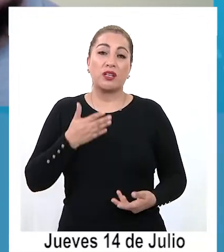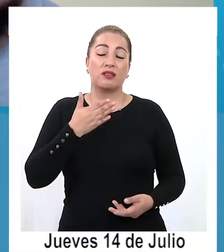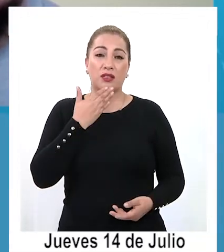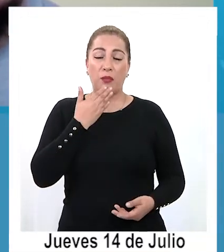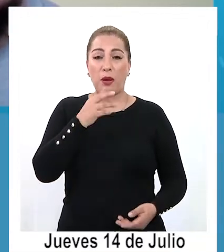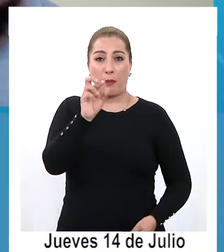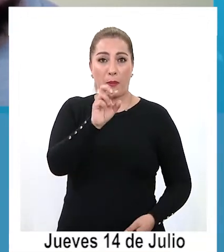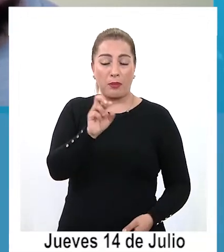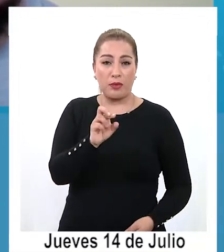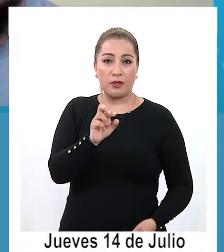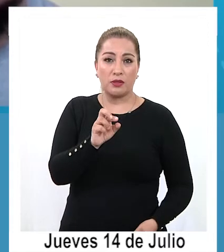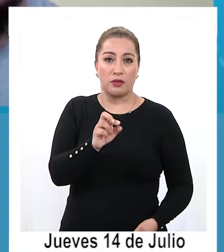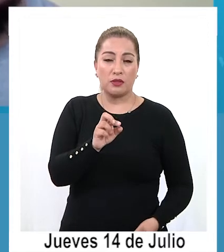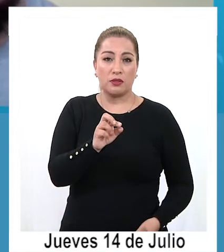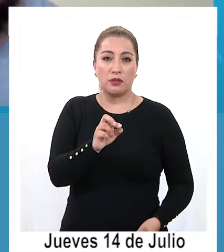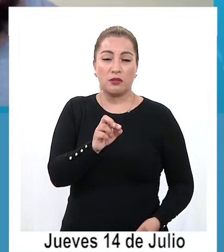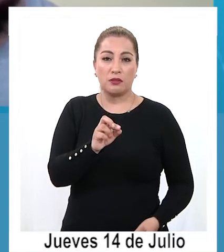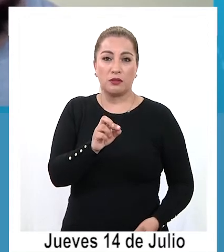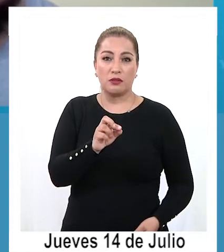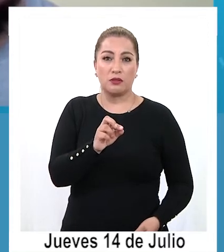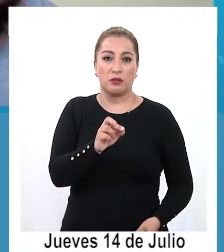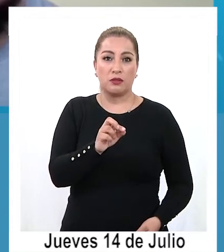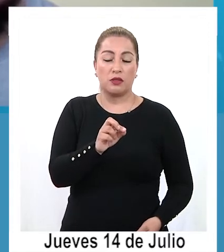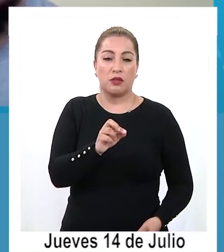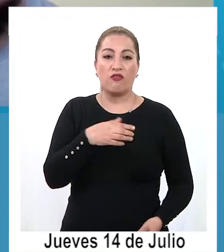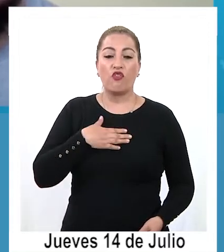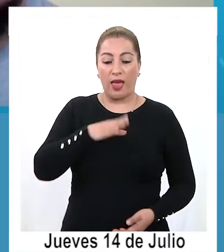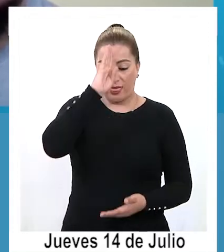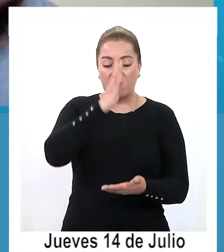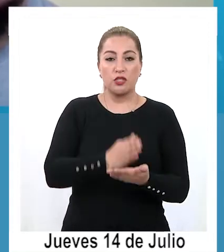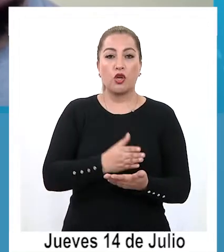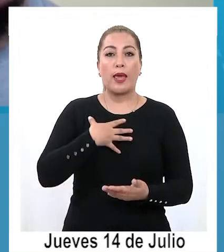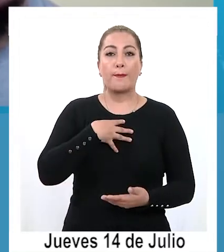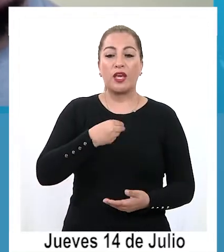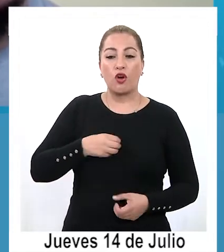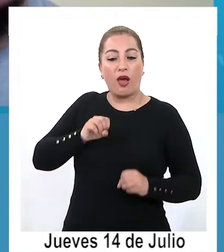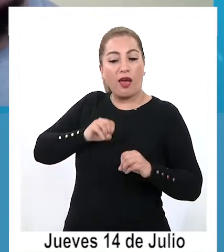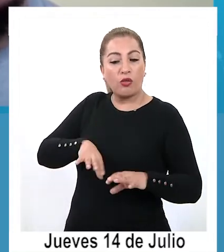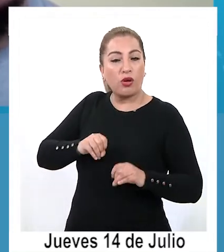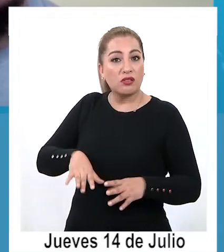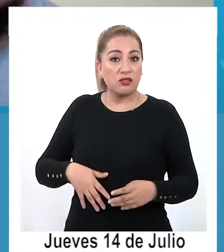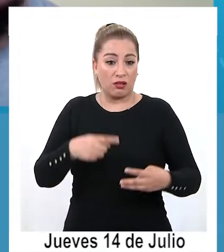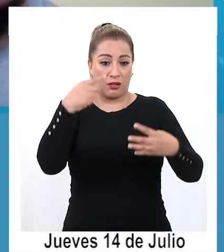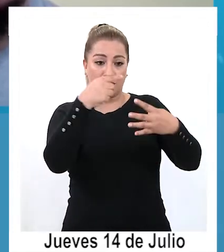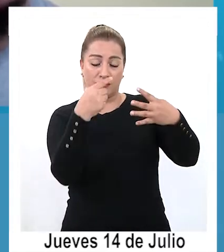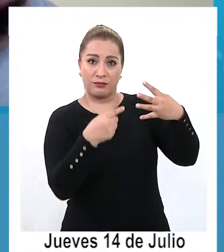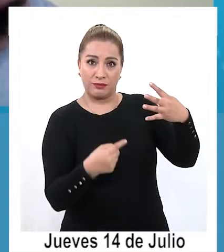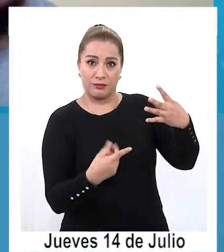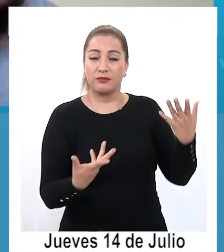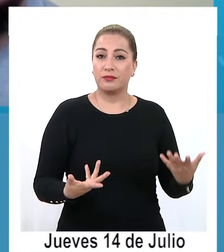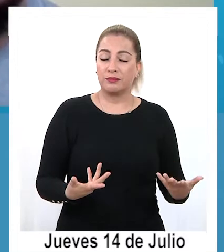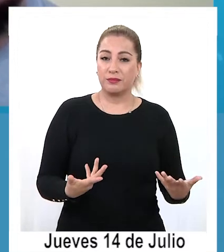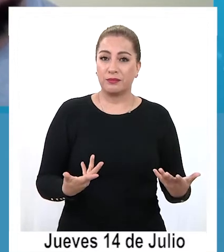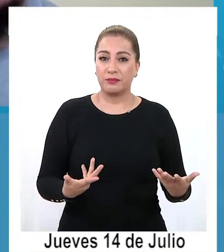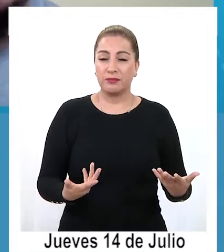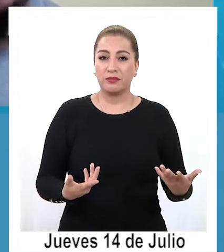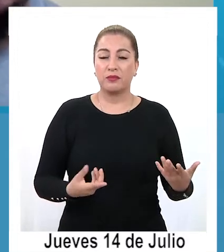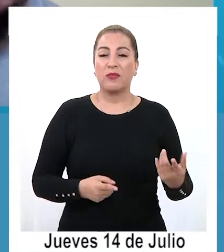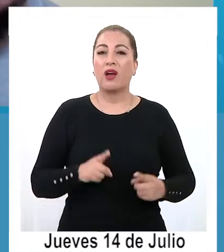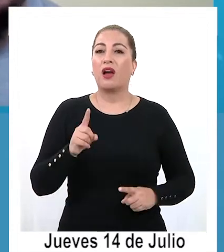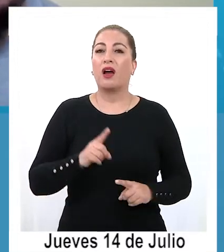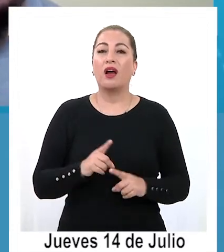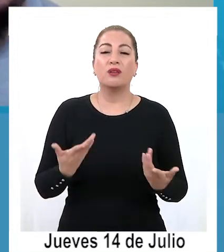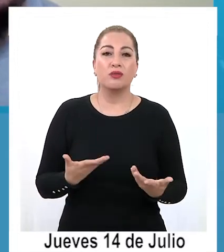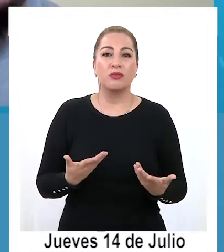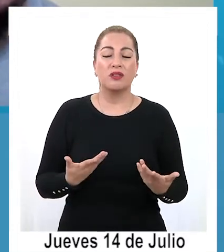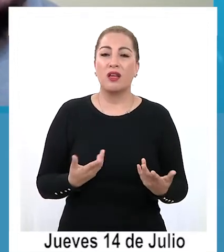no van a poder elegir preferentemente cómo educar a sus hijos. Gran parte de esas cosas, y hay estudios que lo han hecho a través de plataformas como